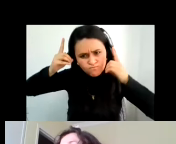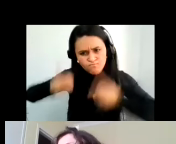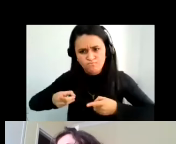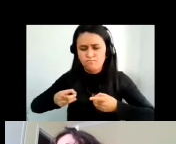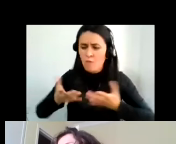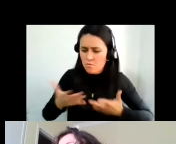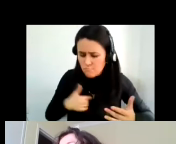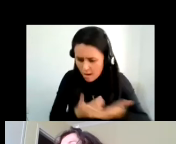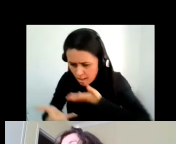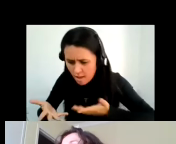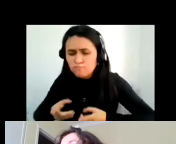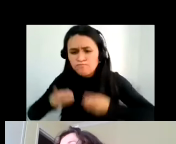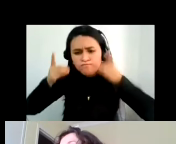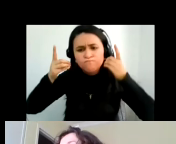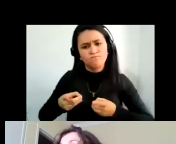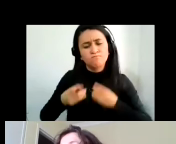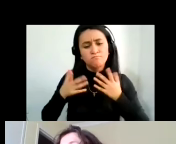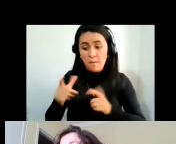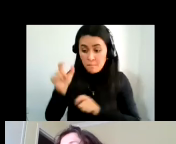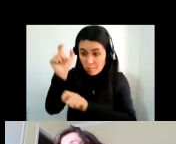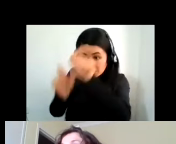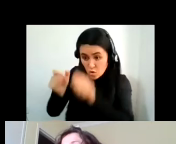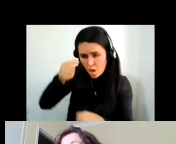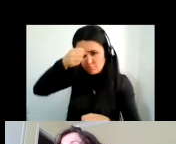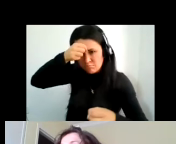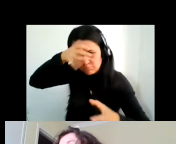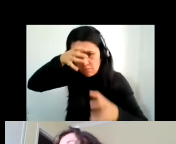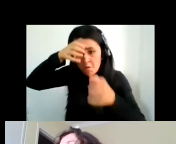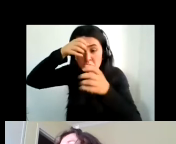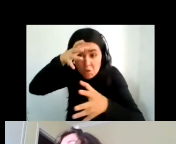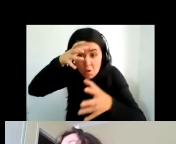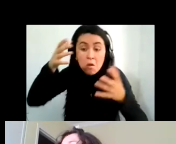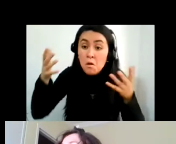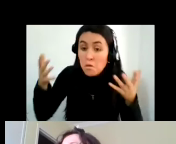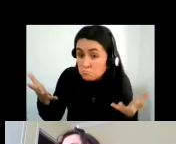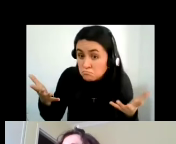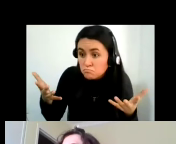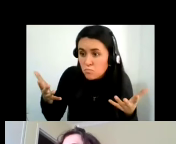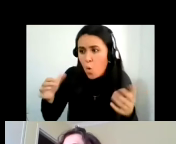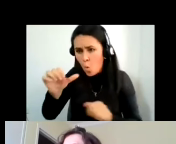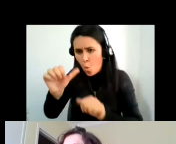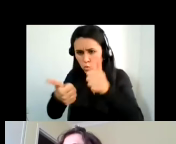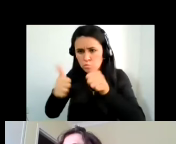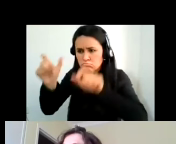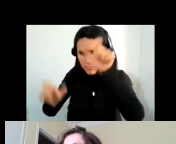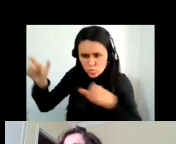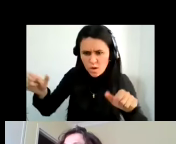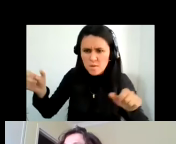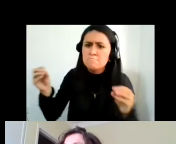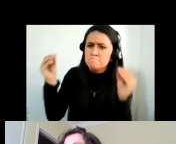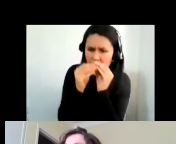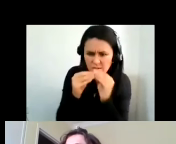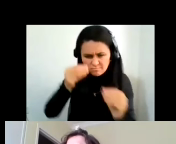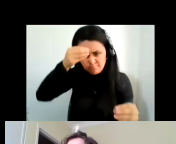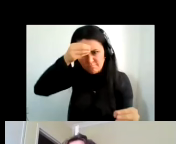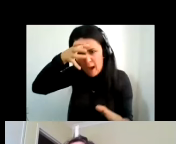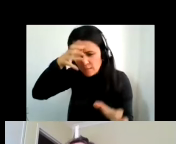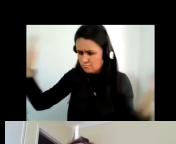mismos protagonistas se reúnen posiblemente con la añadidura de otros protagonistas para